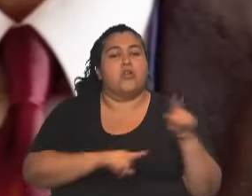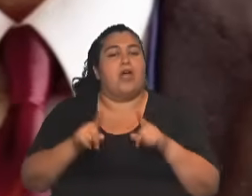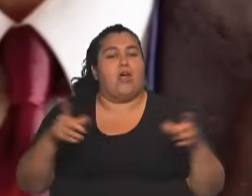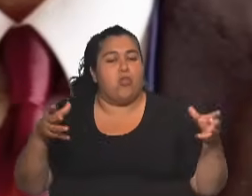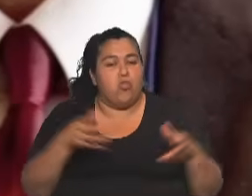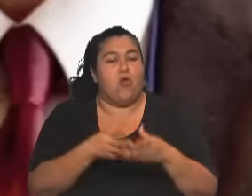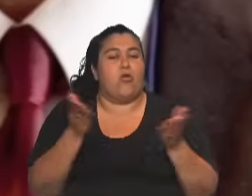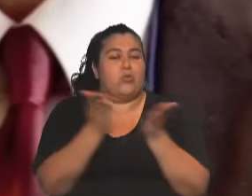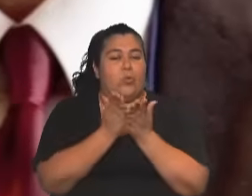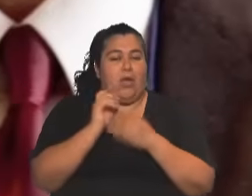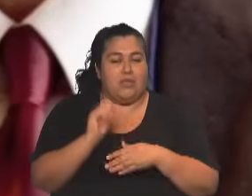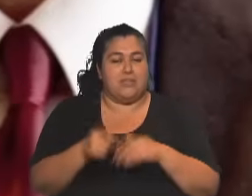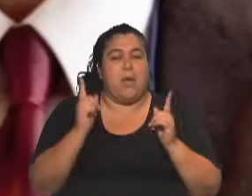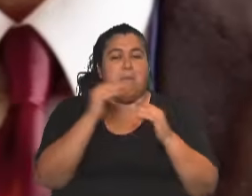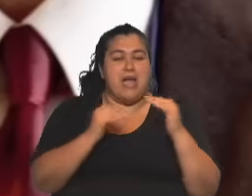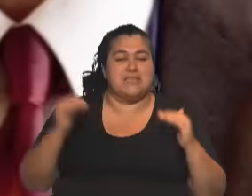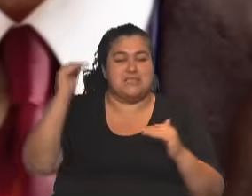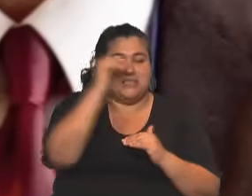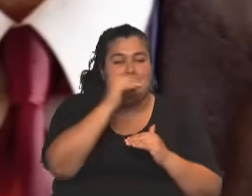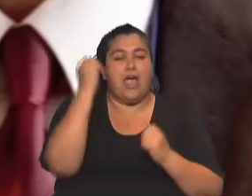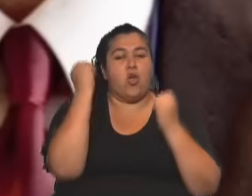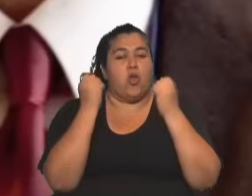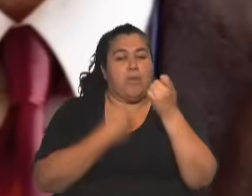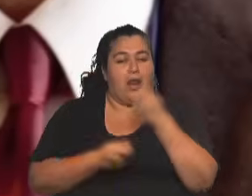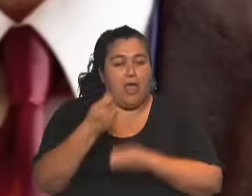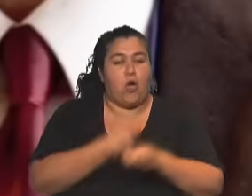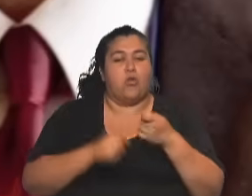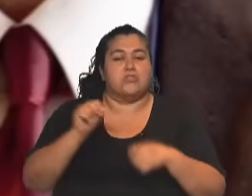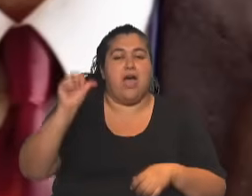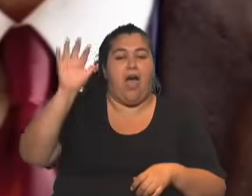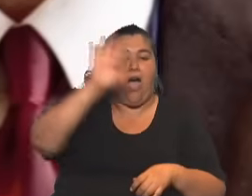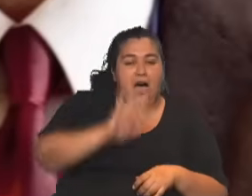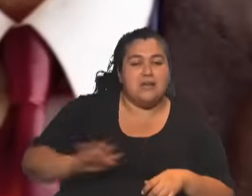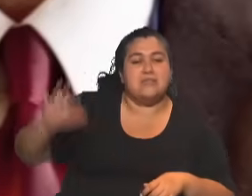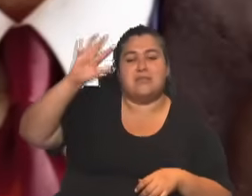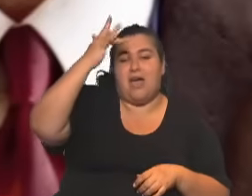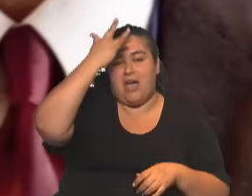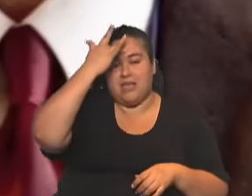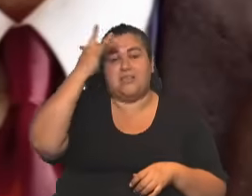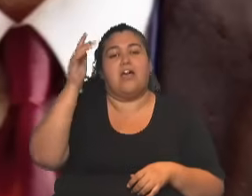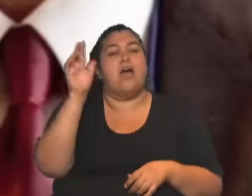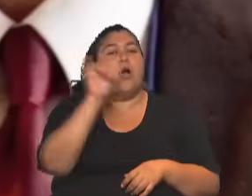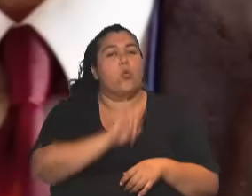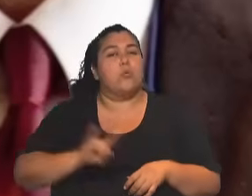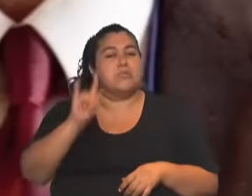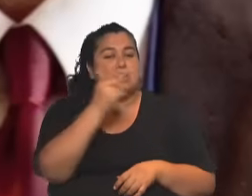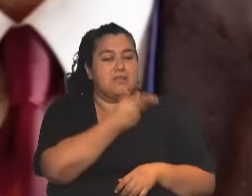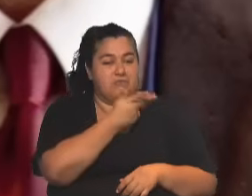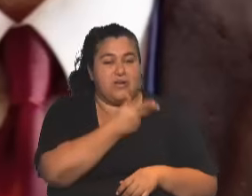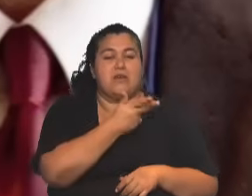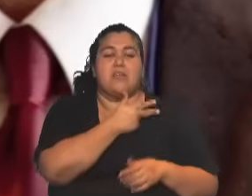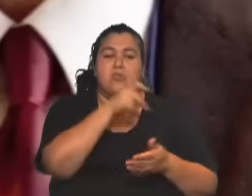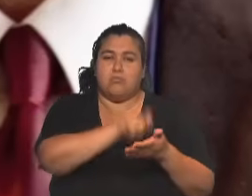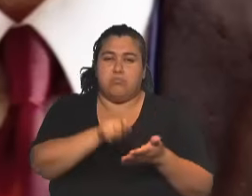de la maestría en Economía y Negocios con Asia-Pacífico e India en la Universidad de 3 de Febrero, autor de